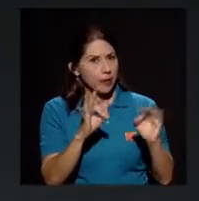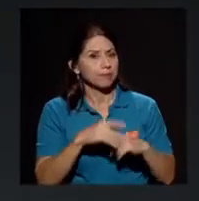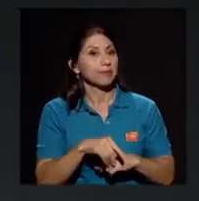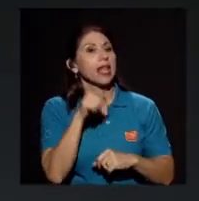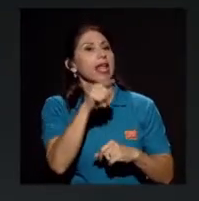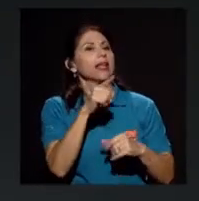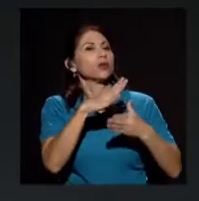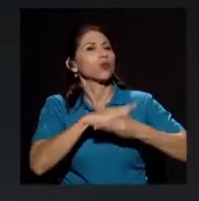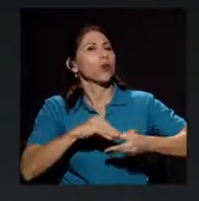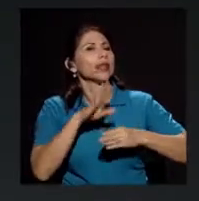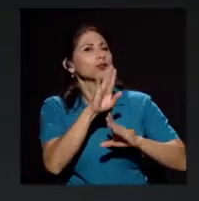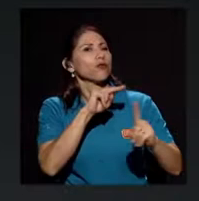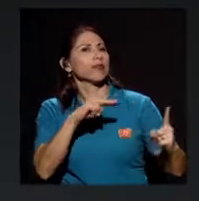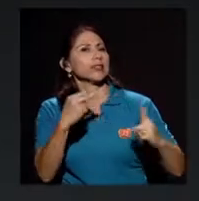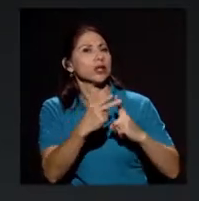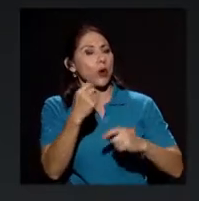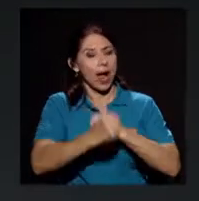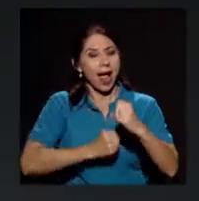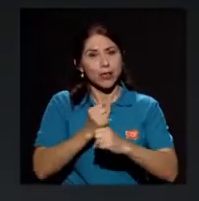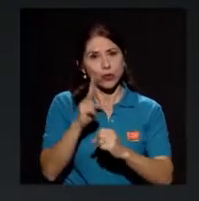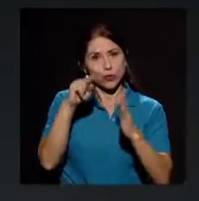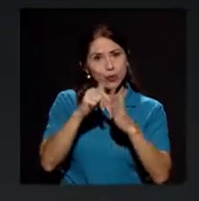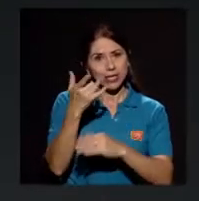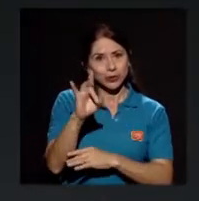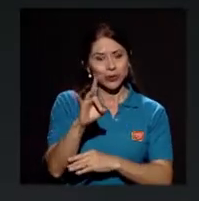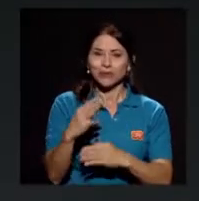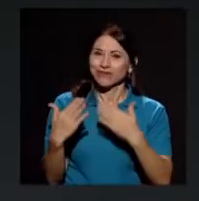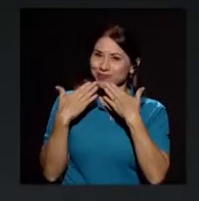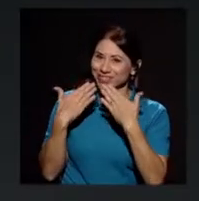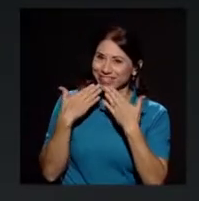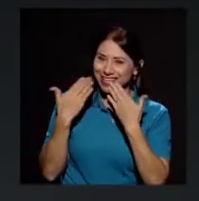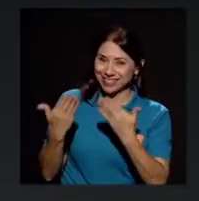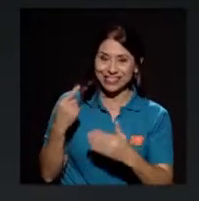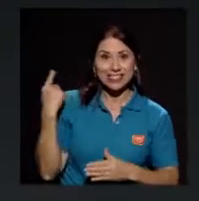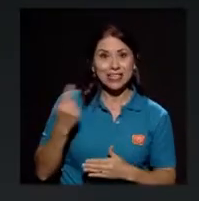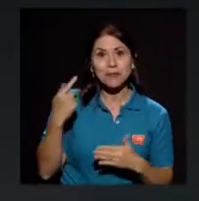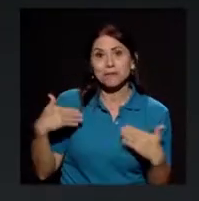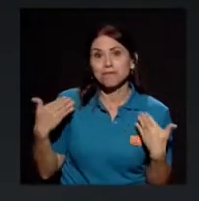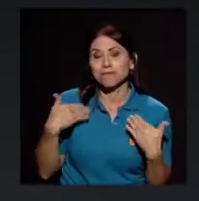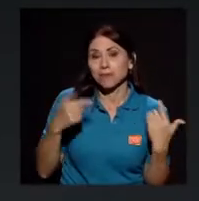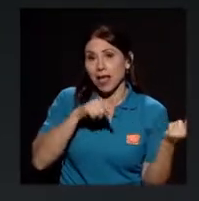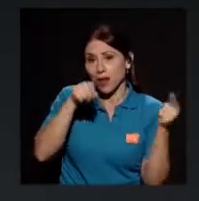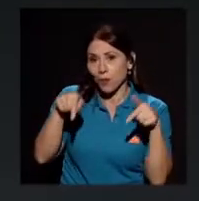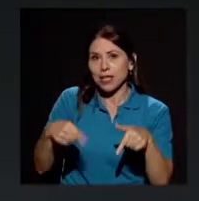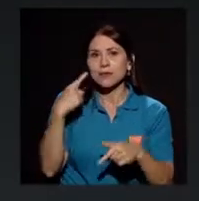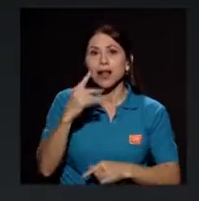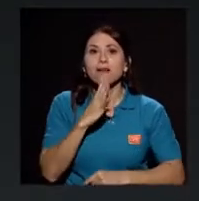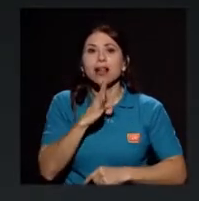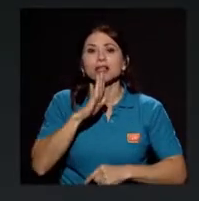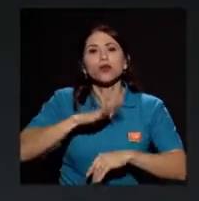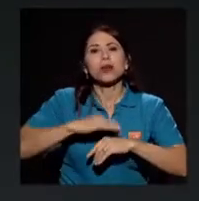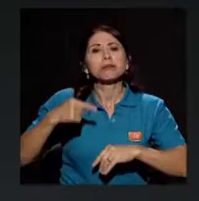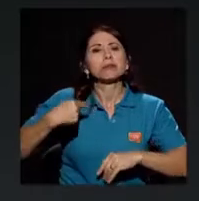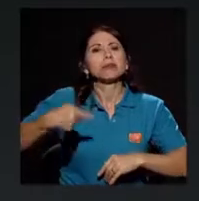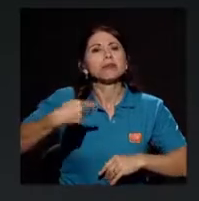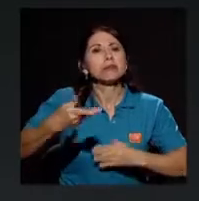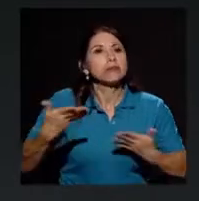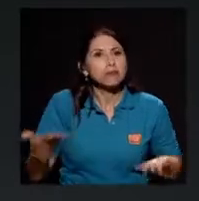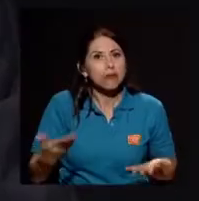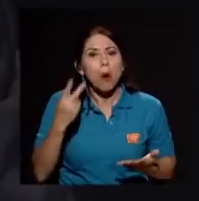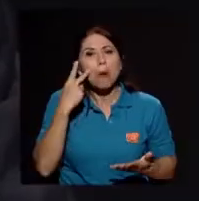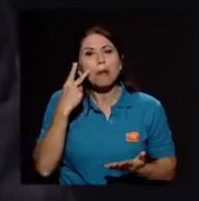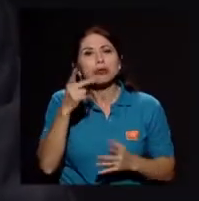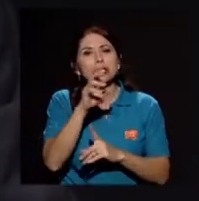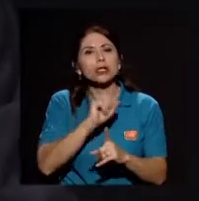de 2000 pero muchas gracias siempre es un placer acompañarles para conversar un poco de lo que viene hoy como vemos un poco que viene la